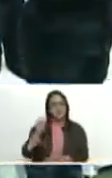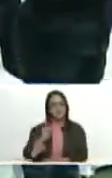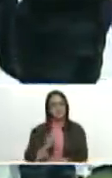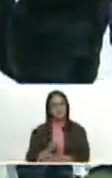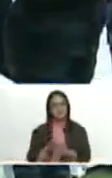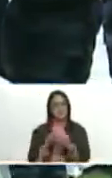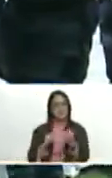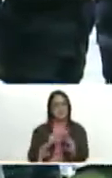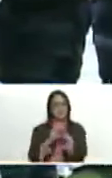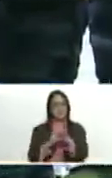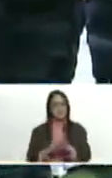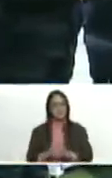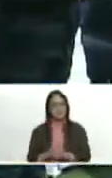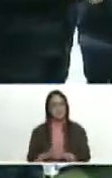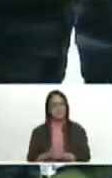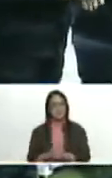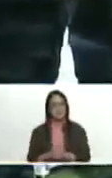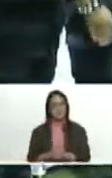todo el apoyo.